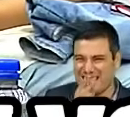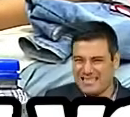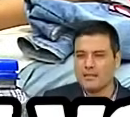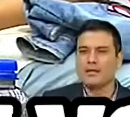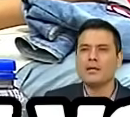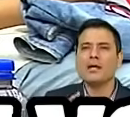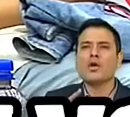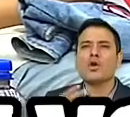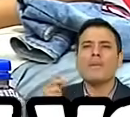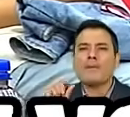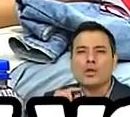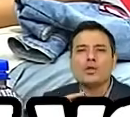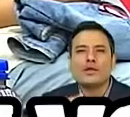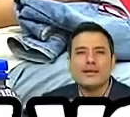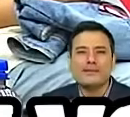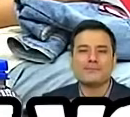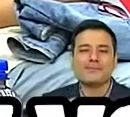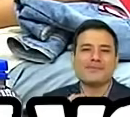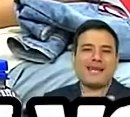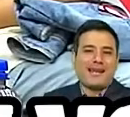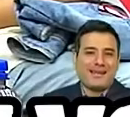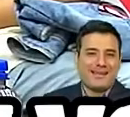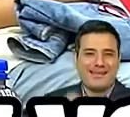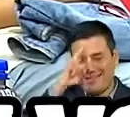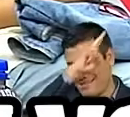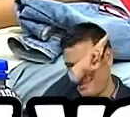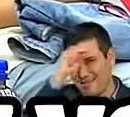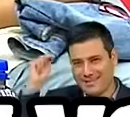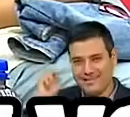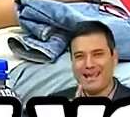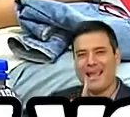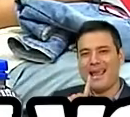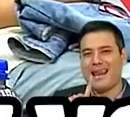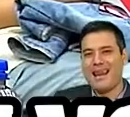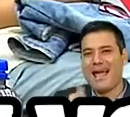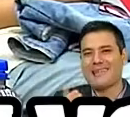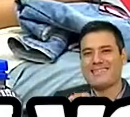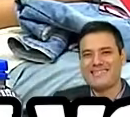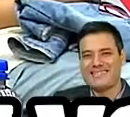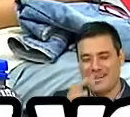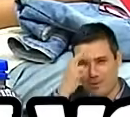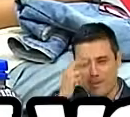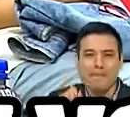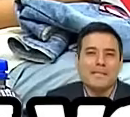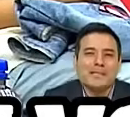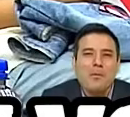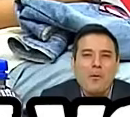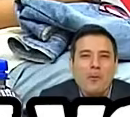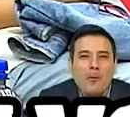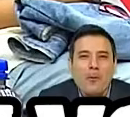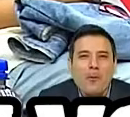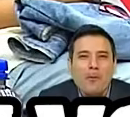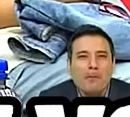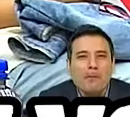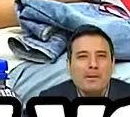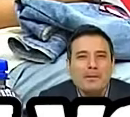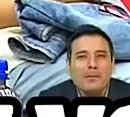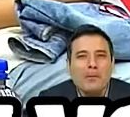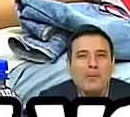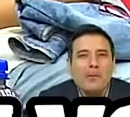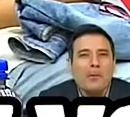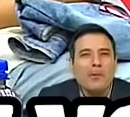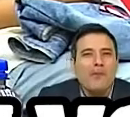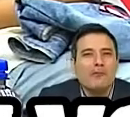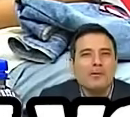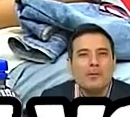Ramírez Villanueva, alcalde de Jalisco Nayarit, Lallín del PAN. O sea, se cita a sí mismo